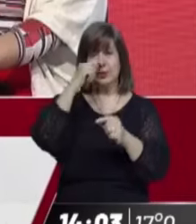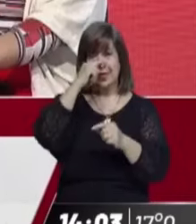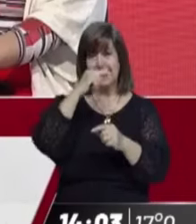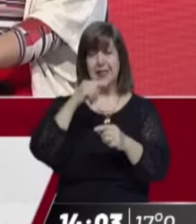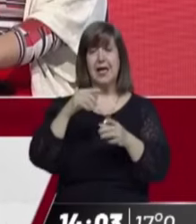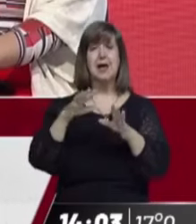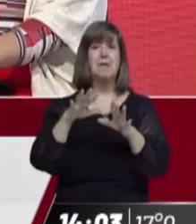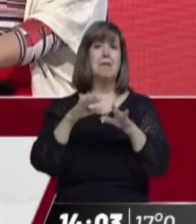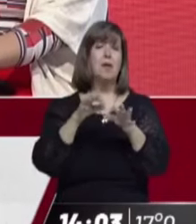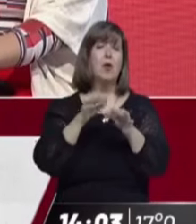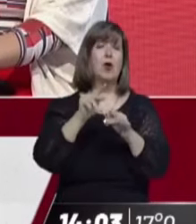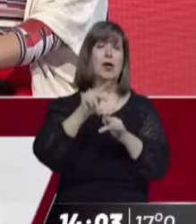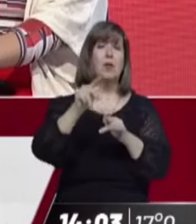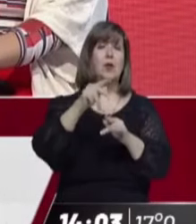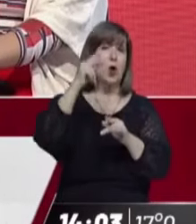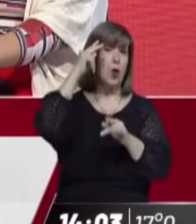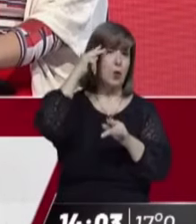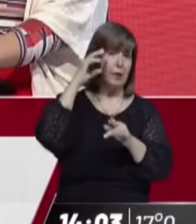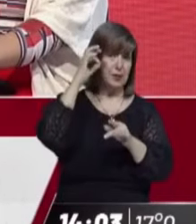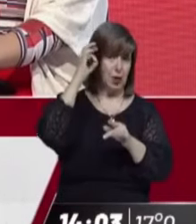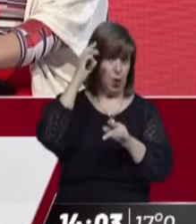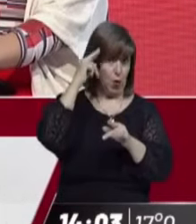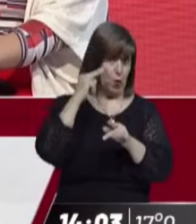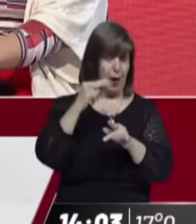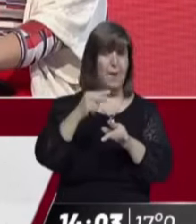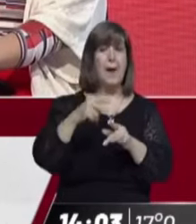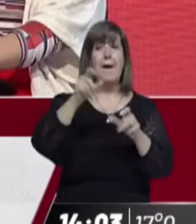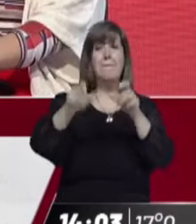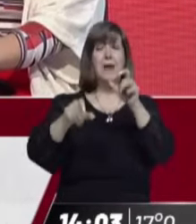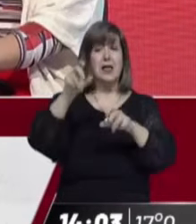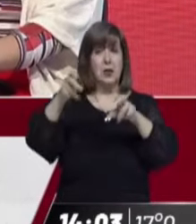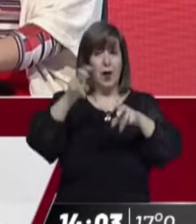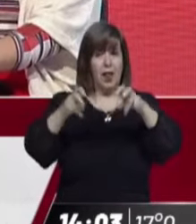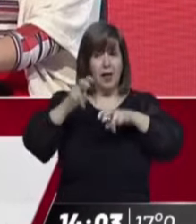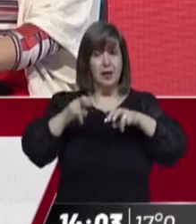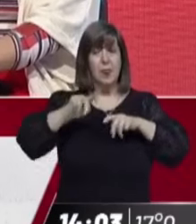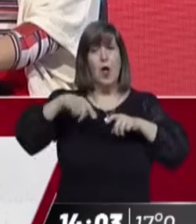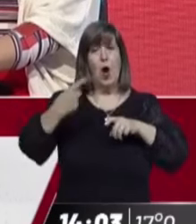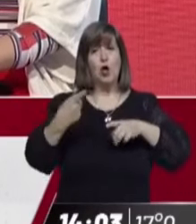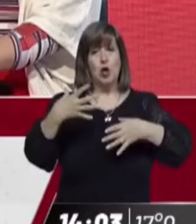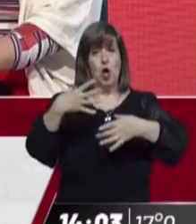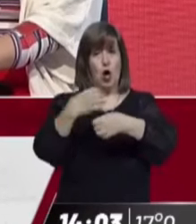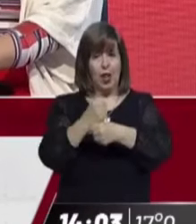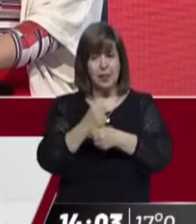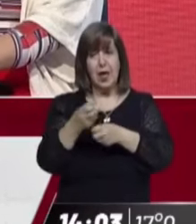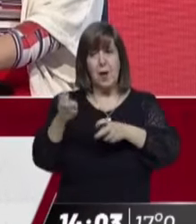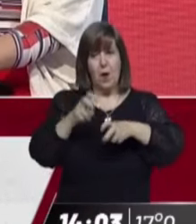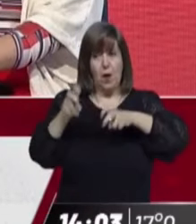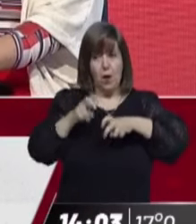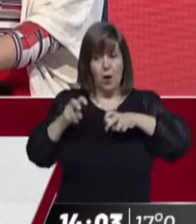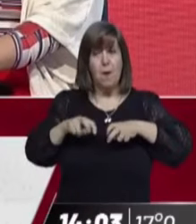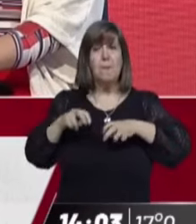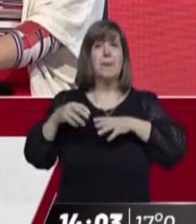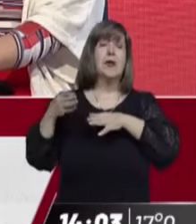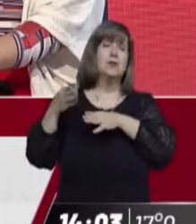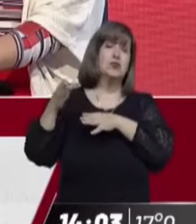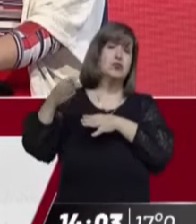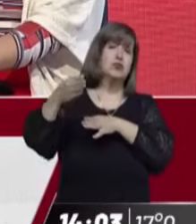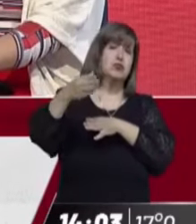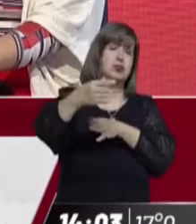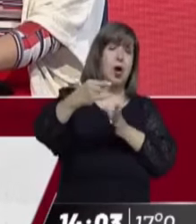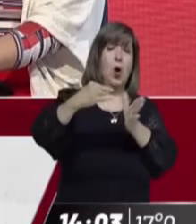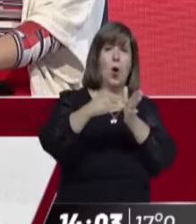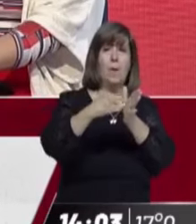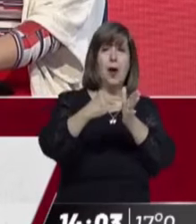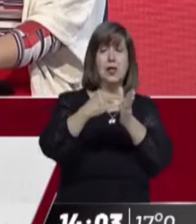kilómetro 909. Luego los pasajeros fueron transbordados hacia otro colectivo y terminaron su recorrido. Por suerte no hubo